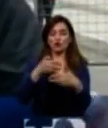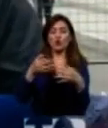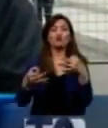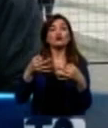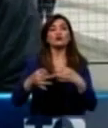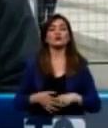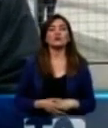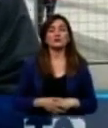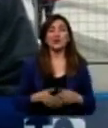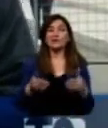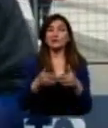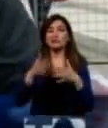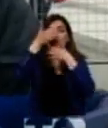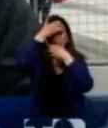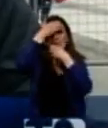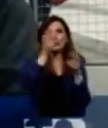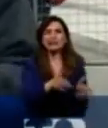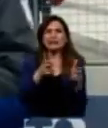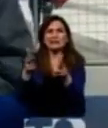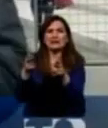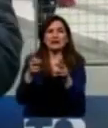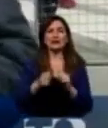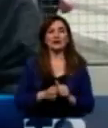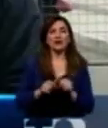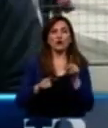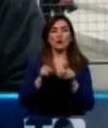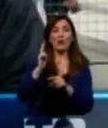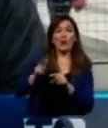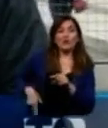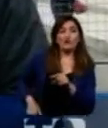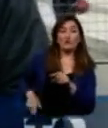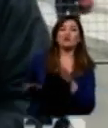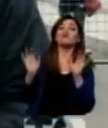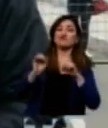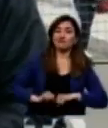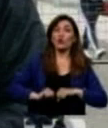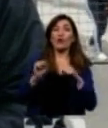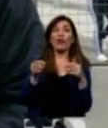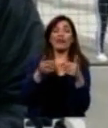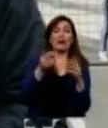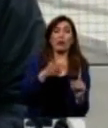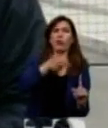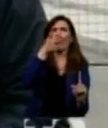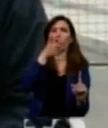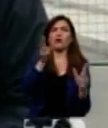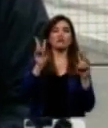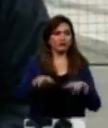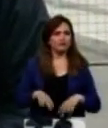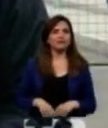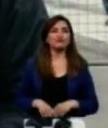procesos, entre ellos por delitos de terrorismo, posesión de armas, incluso algunos de ellos podrían relacionarse con delitos de